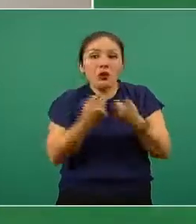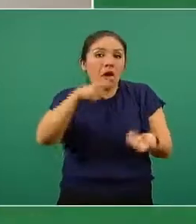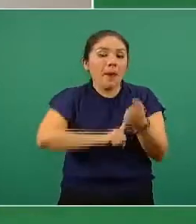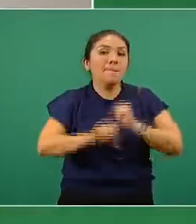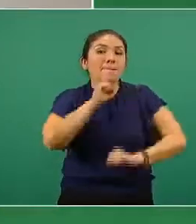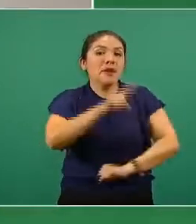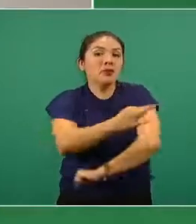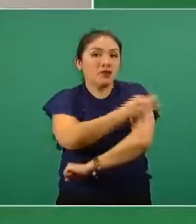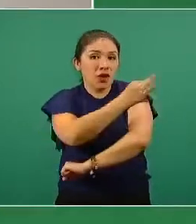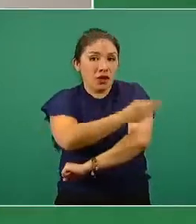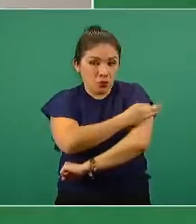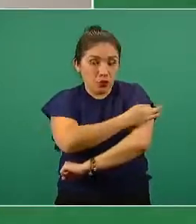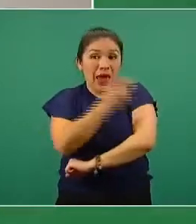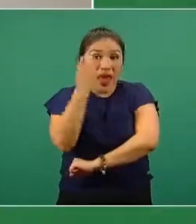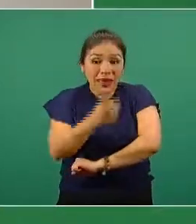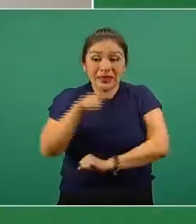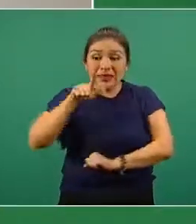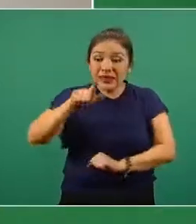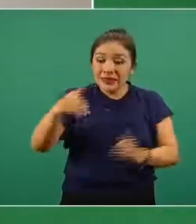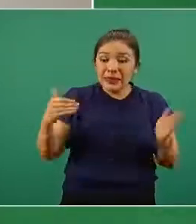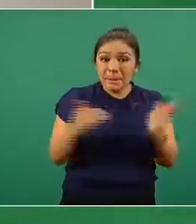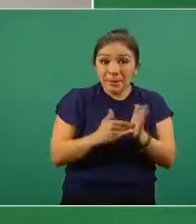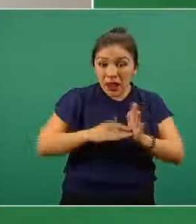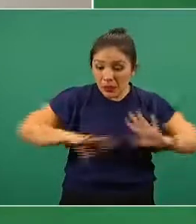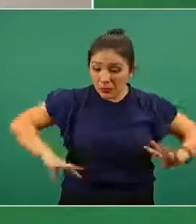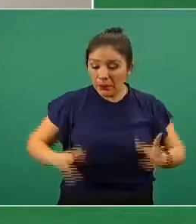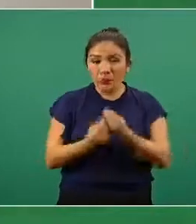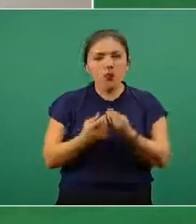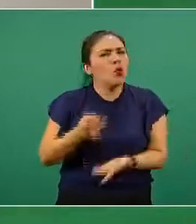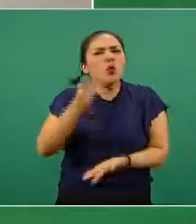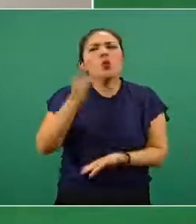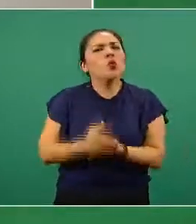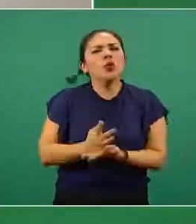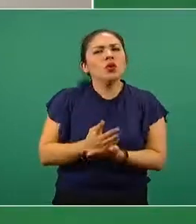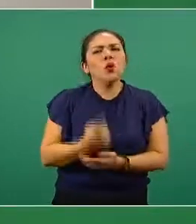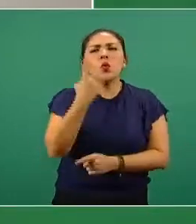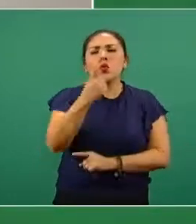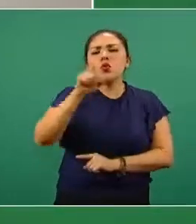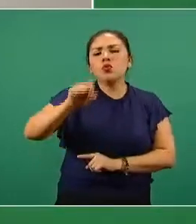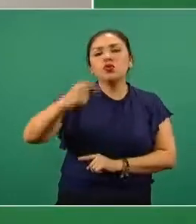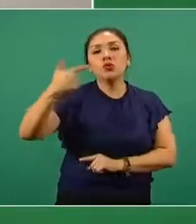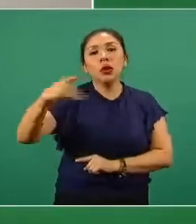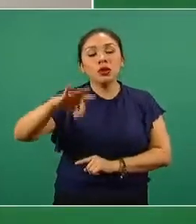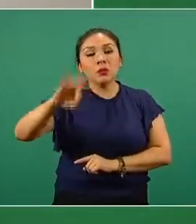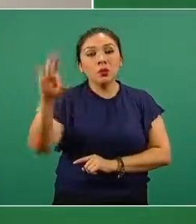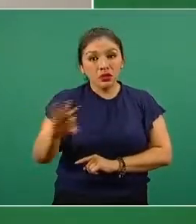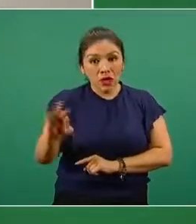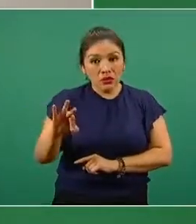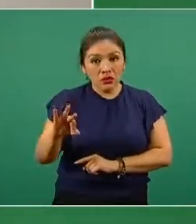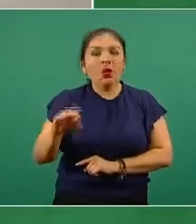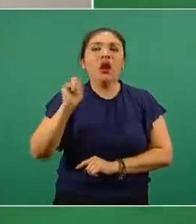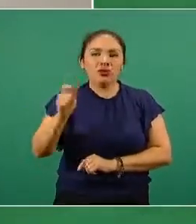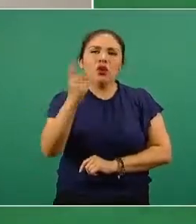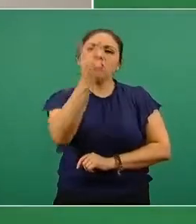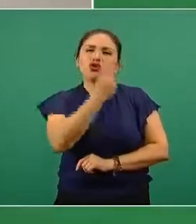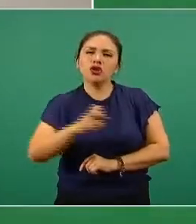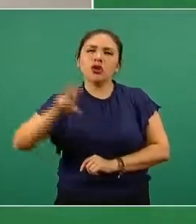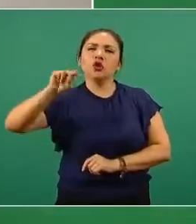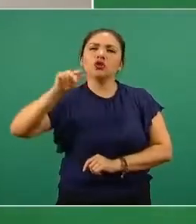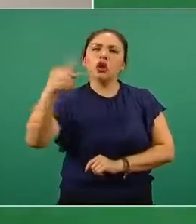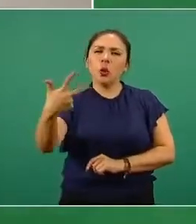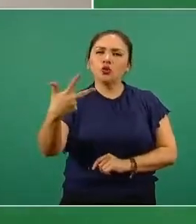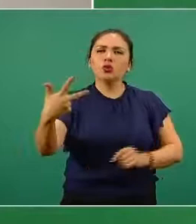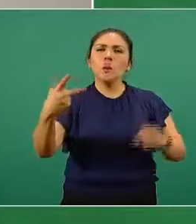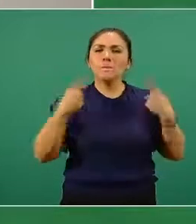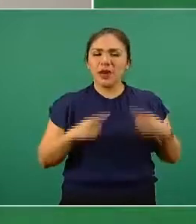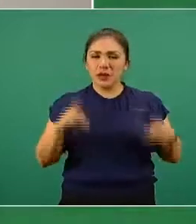vacunación o inmunización. De estos 17.000, solamente el 1.7%, que son